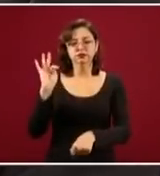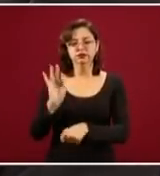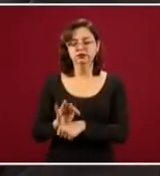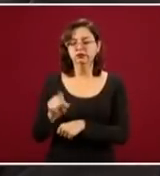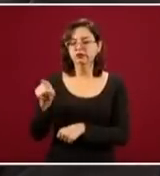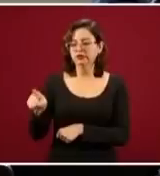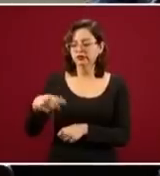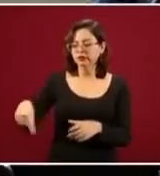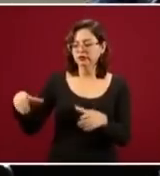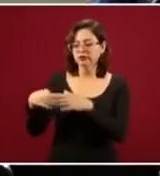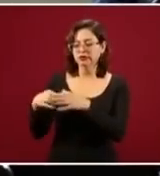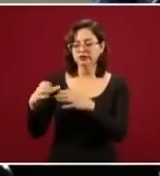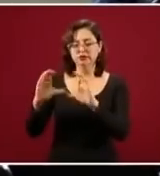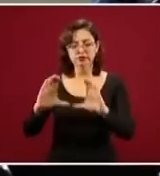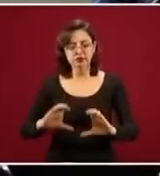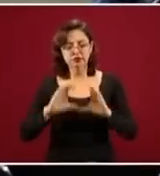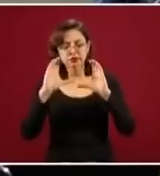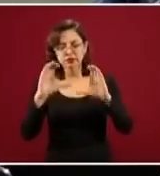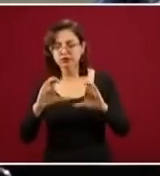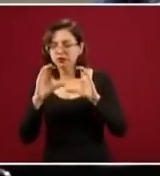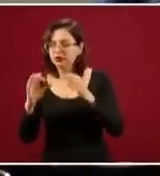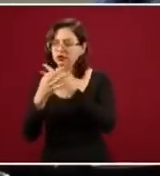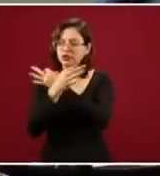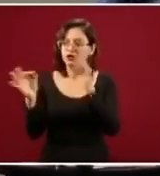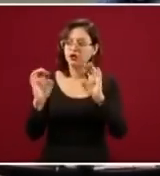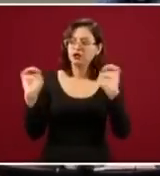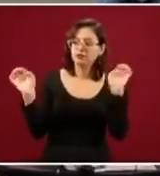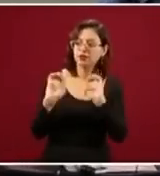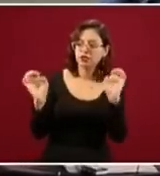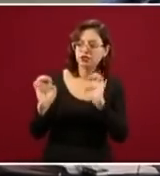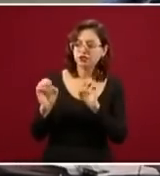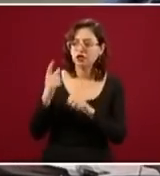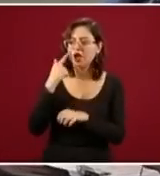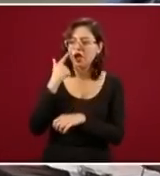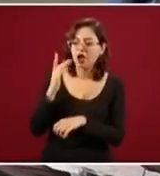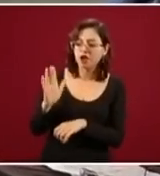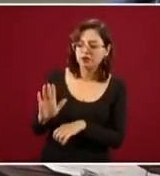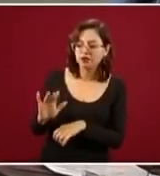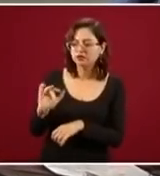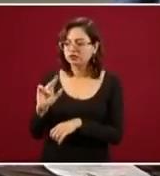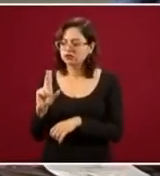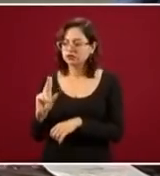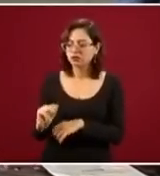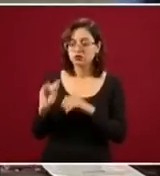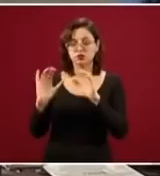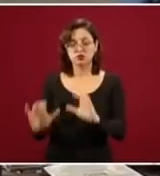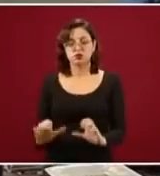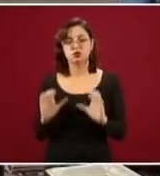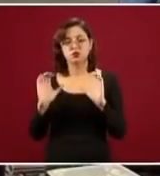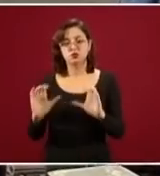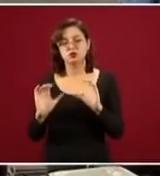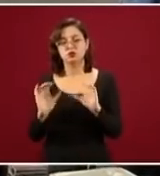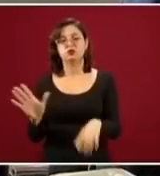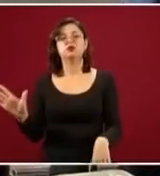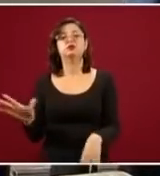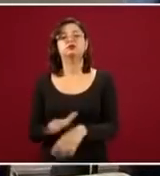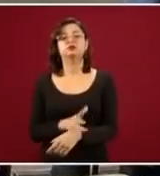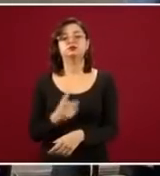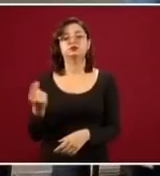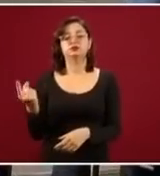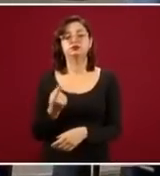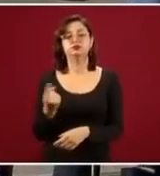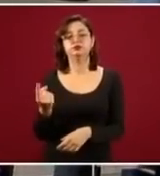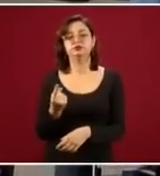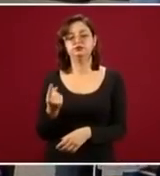mucho dónde declarar estado de emergencia, porque